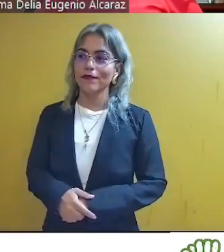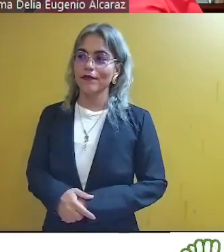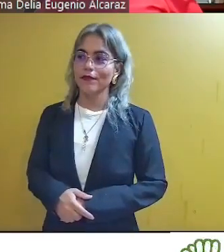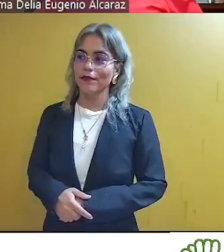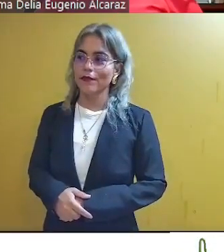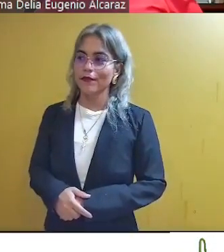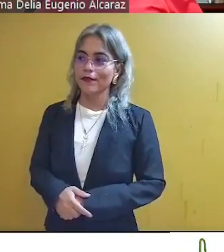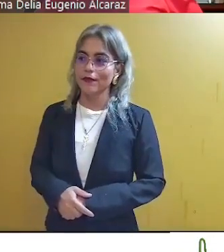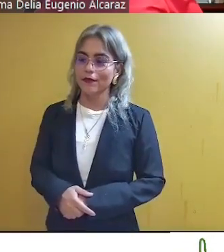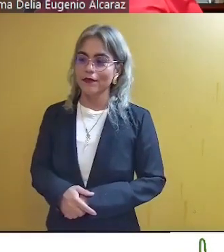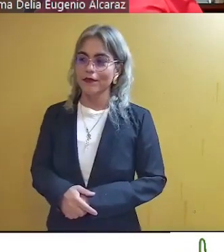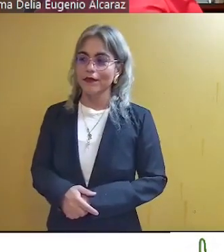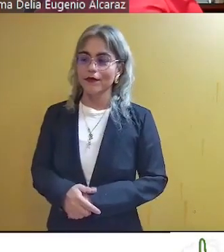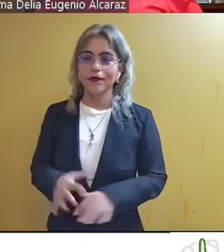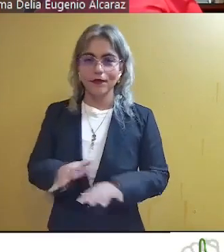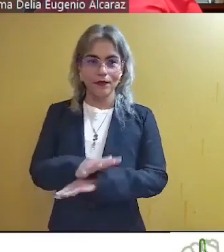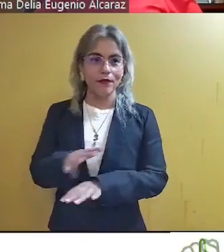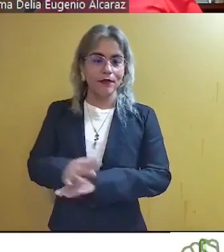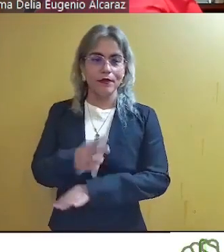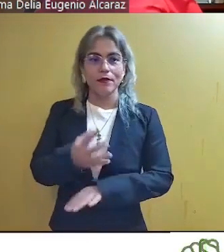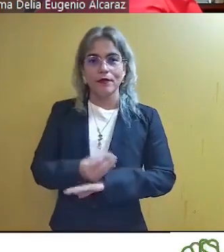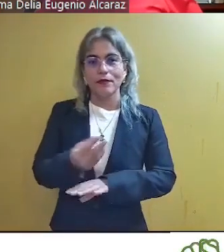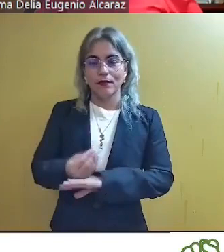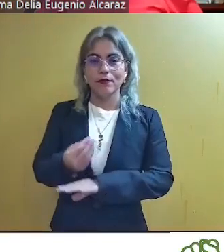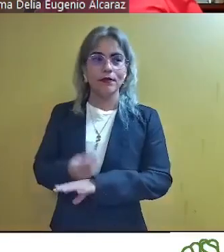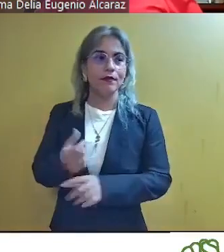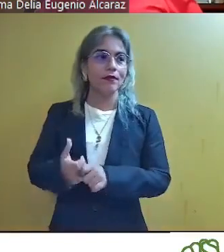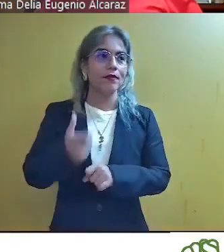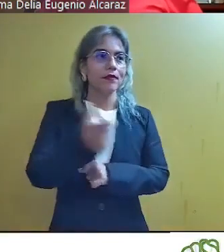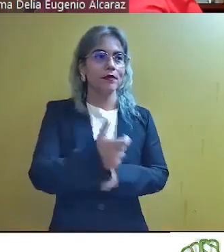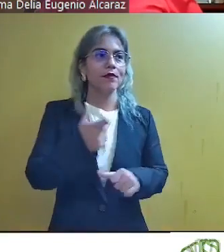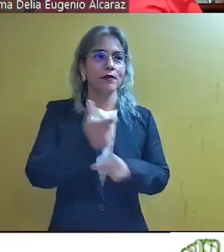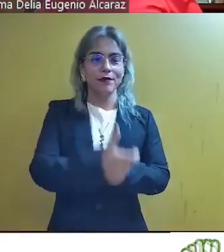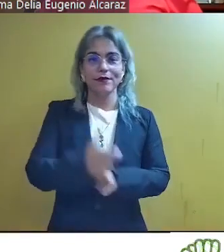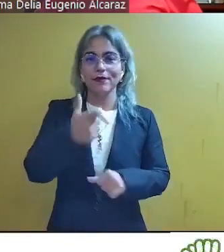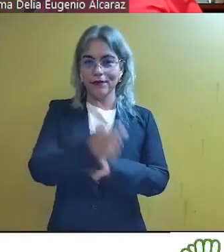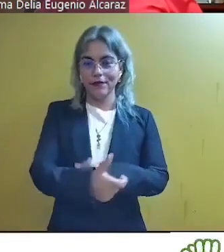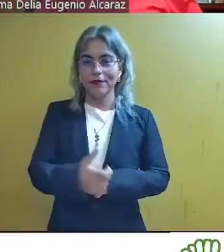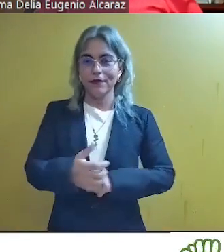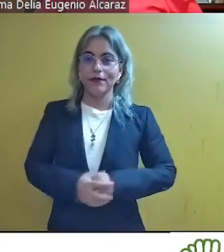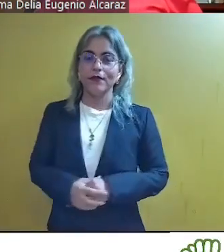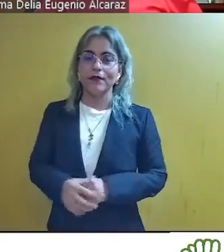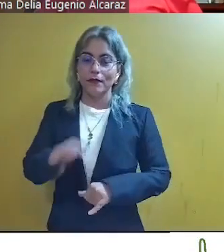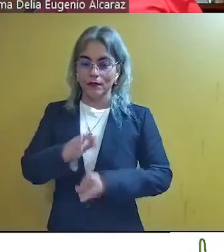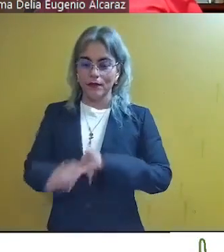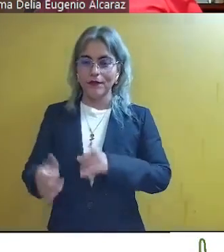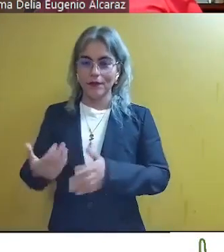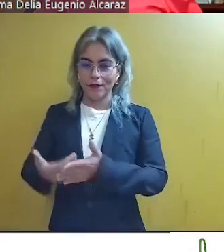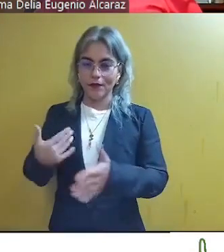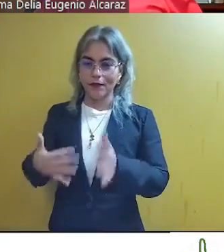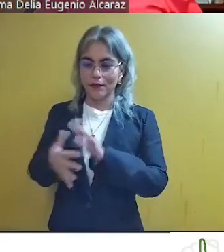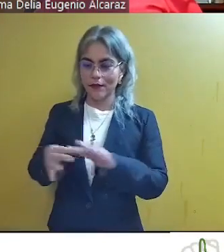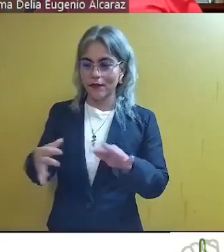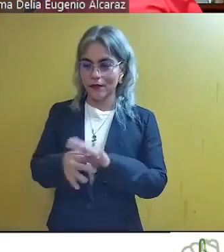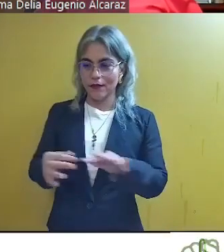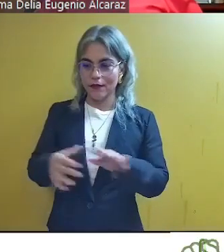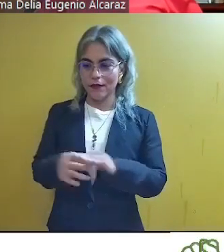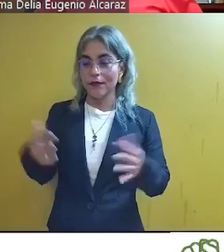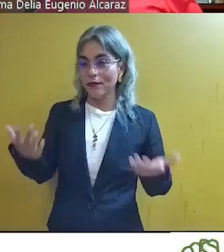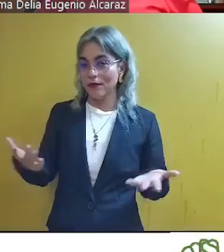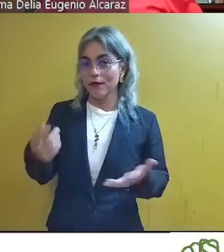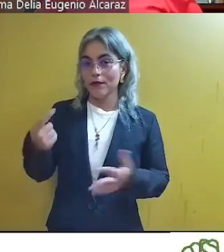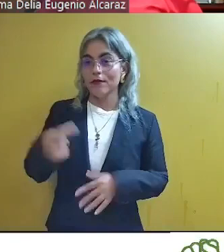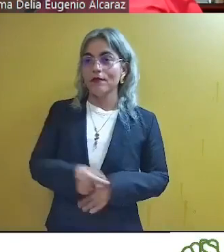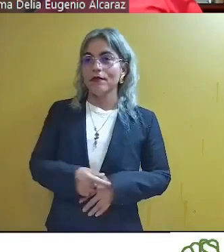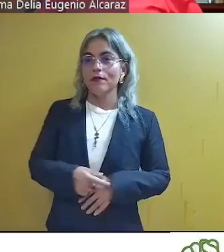adecuaciones presupuestarias que en su caso sean necesarias para el pago de las obligaciones a que se refiere la parte final del párrafo anterior no podrán afectar el cumplimiento de